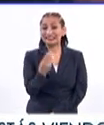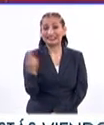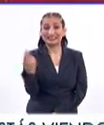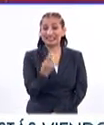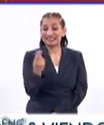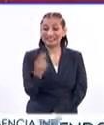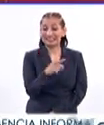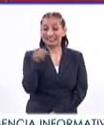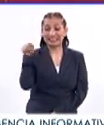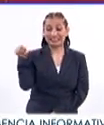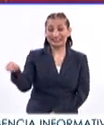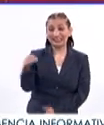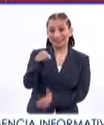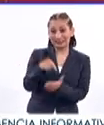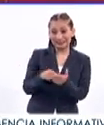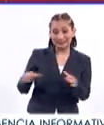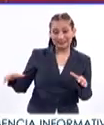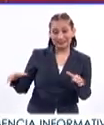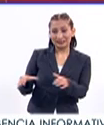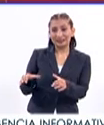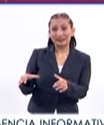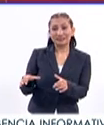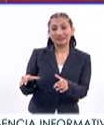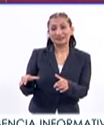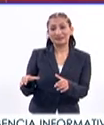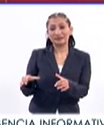Necesitamos ahí